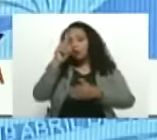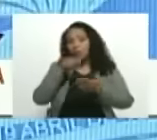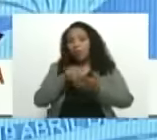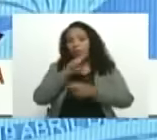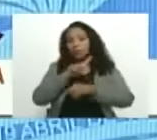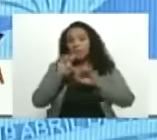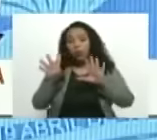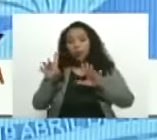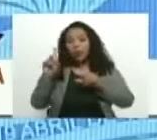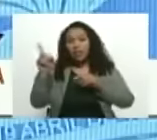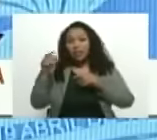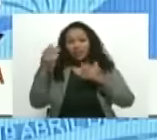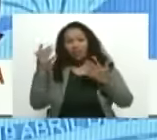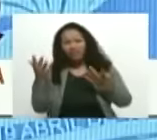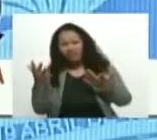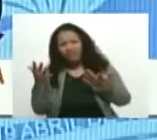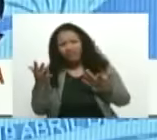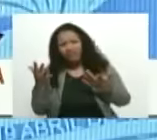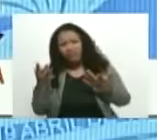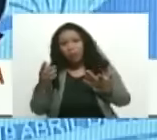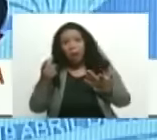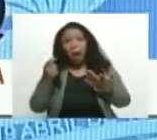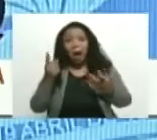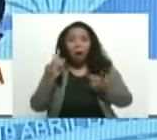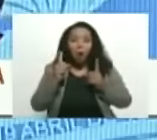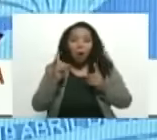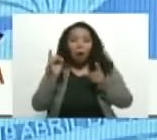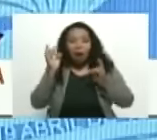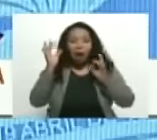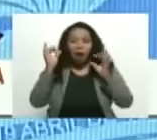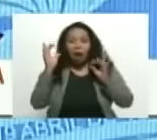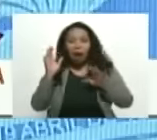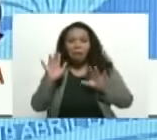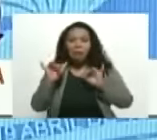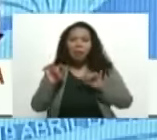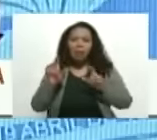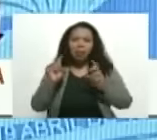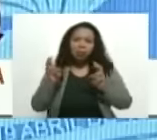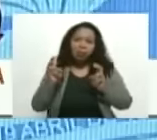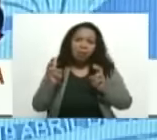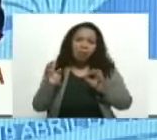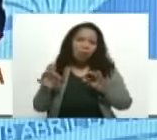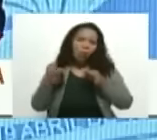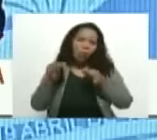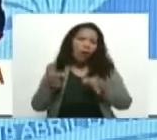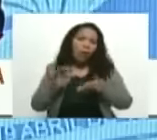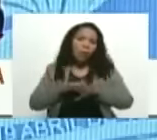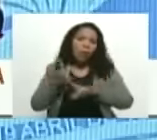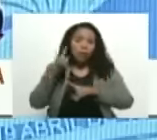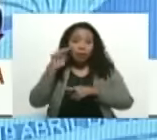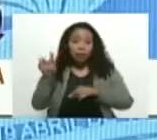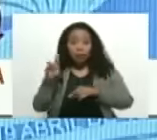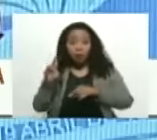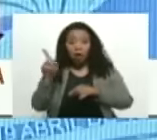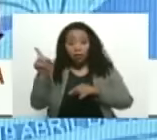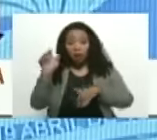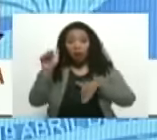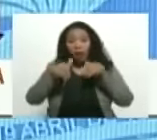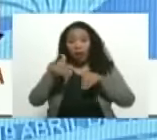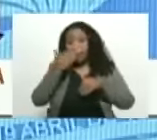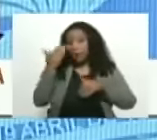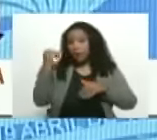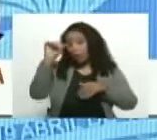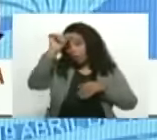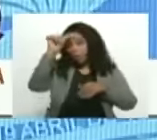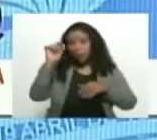pero menos burdo, es decir, con un poco más de maquillaje. Pero es la misma cosa, porque, te digo por qué, porque lo que pasó el domingo no fue una elección.